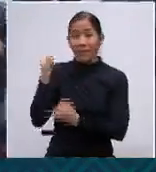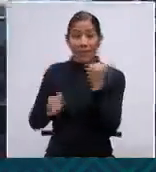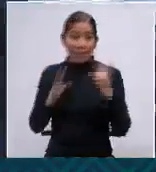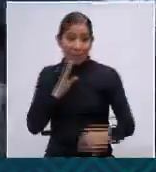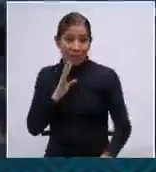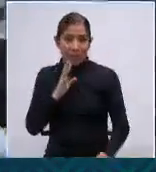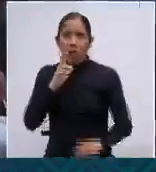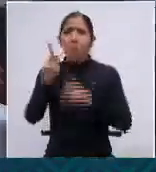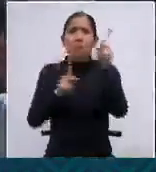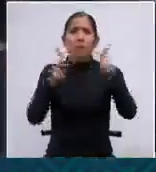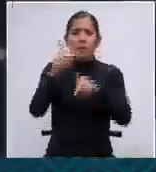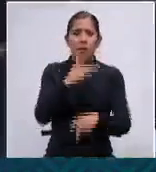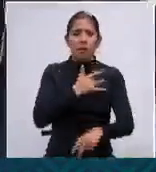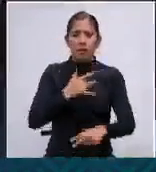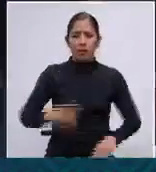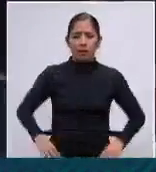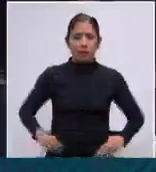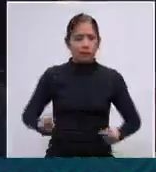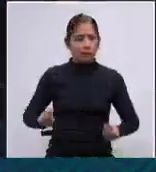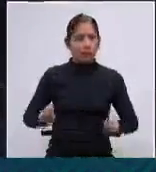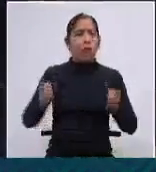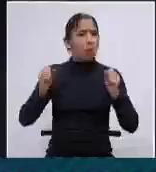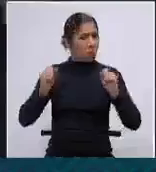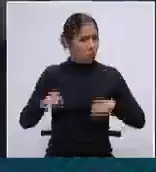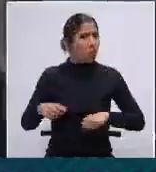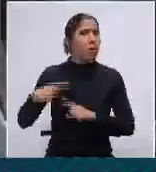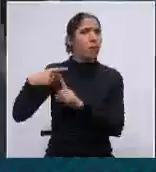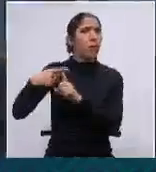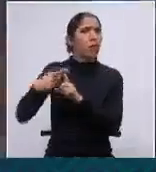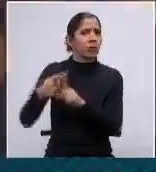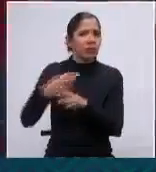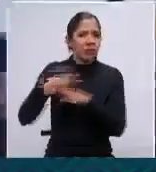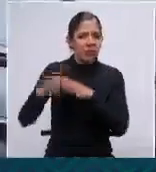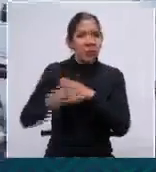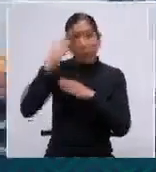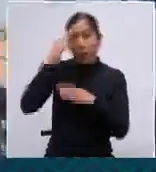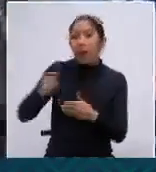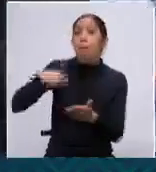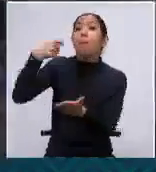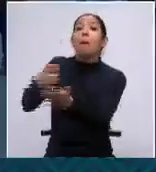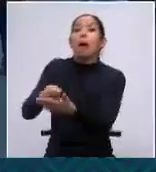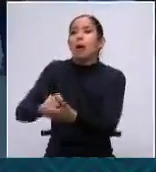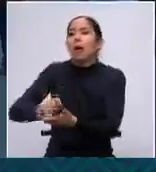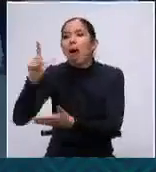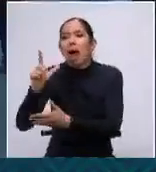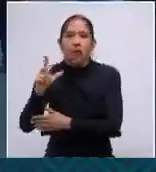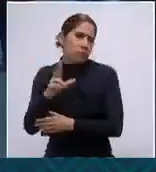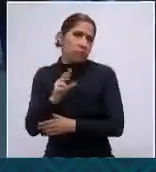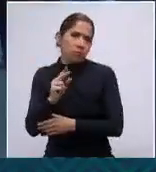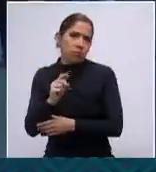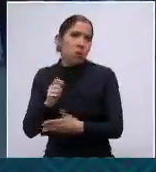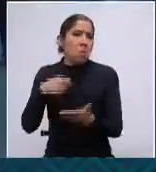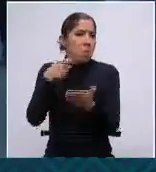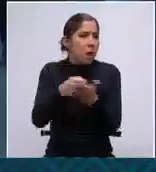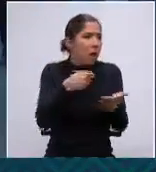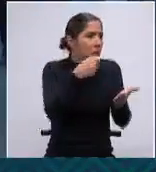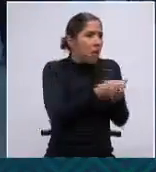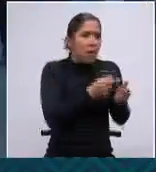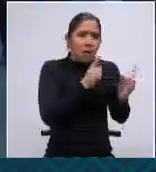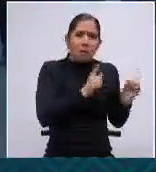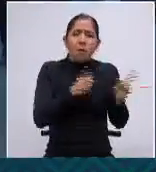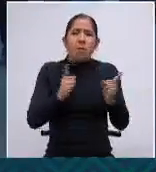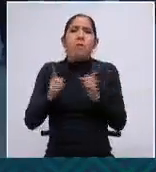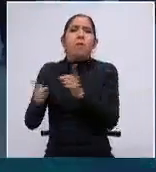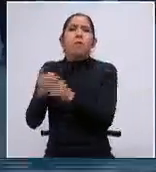su bolsillo los efectos del modelo económico productivo social, porque no paga más por gasolina, no suben los precios de la canasta familiar y